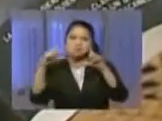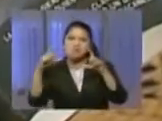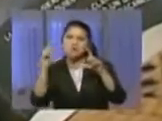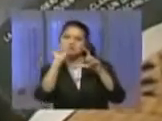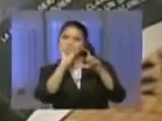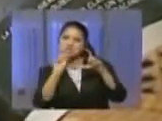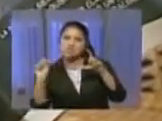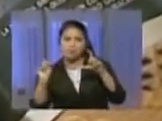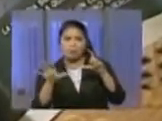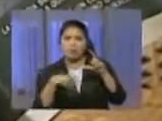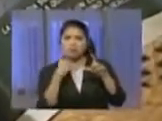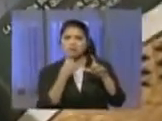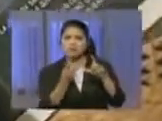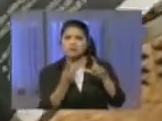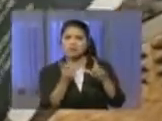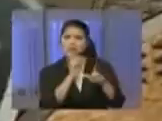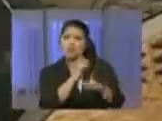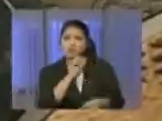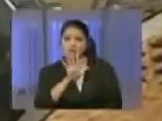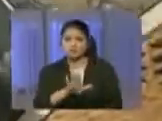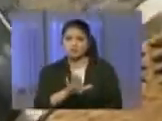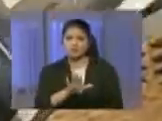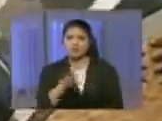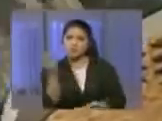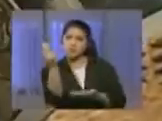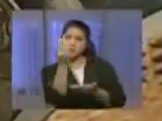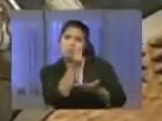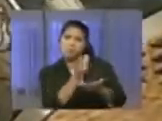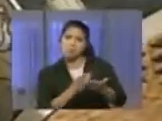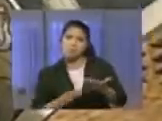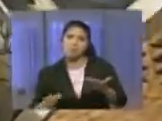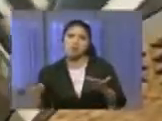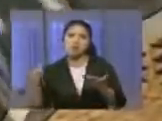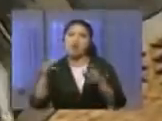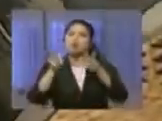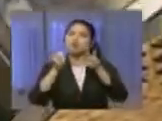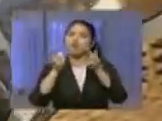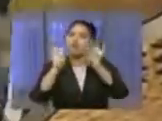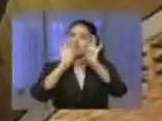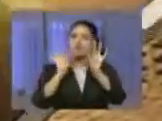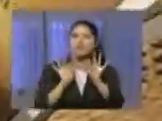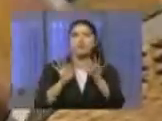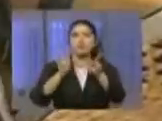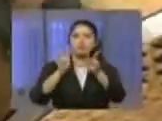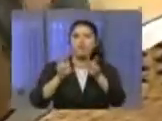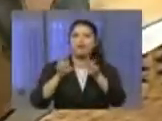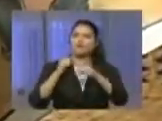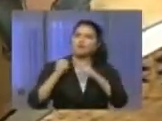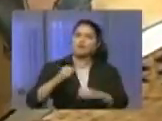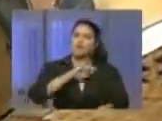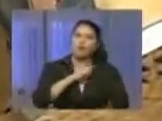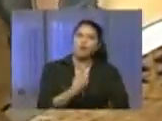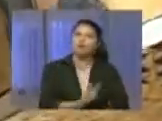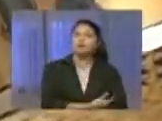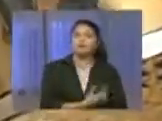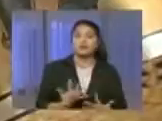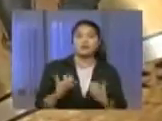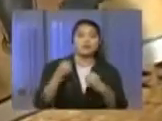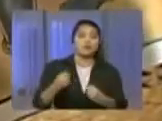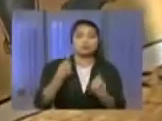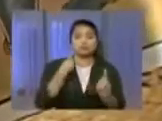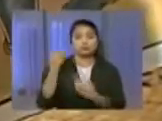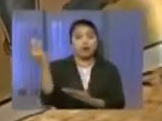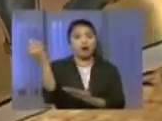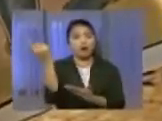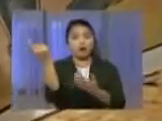pueden llamar Ah con un nuevo concepto con una nueva fuerza Bueno de este gran artista